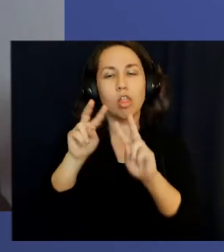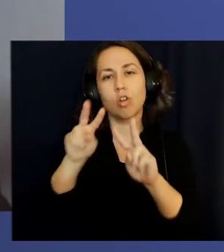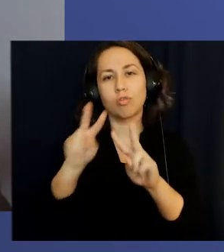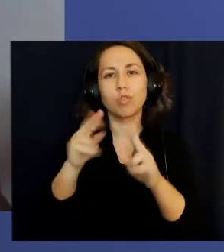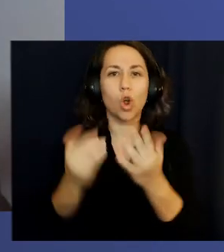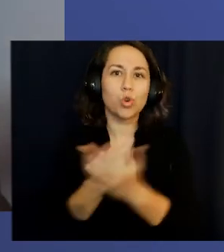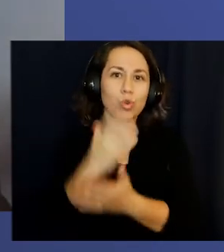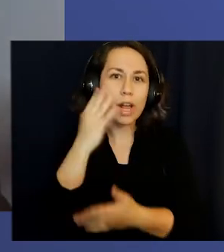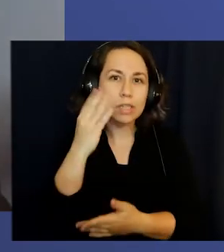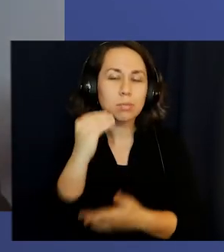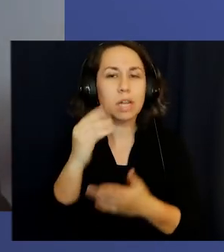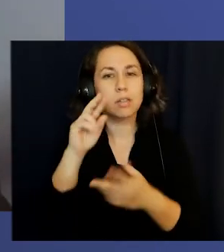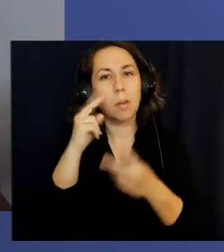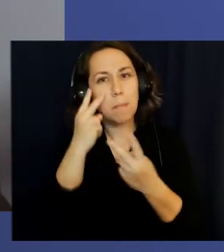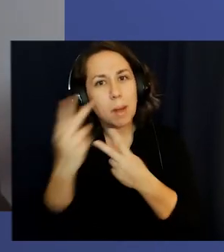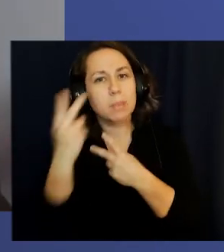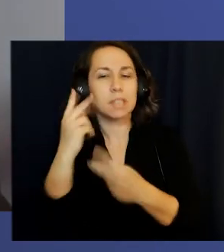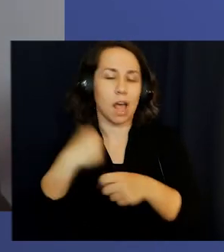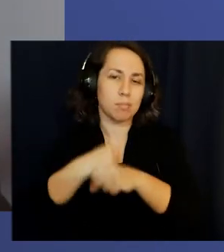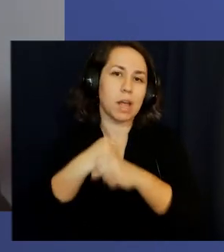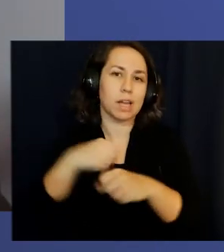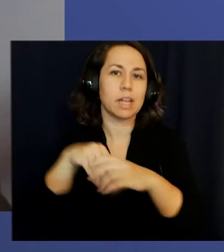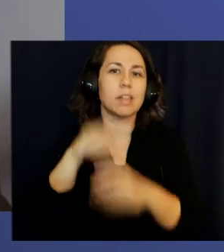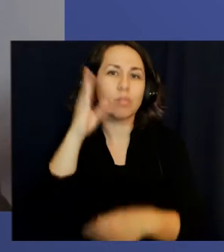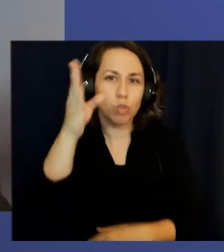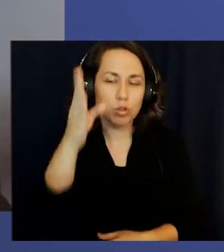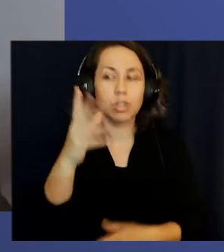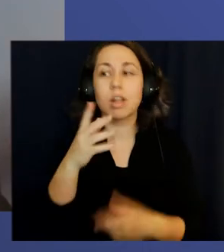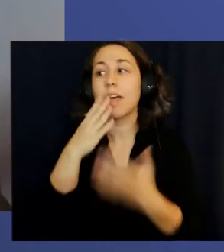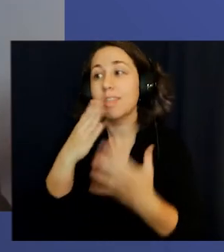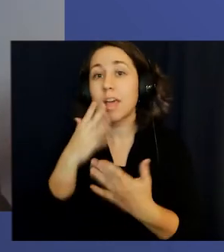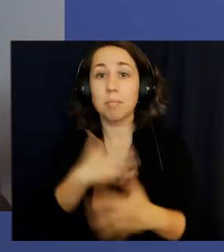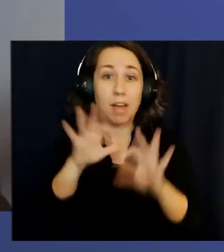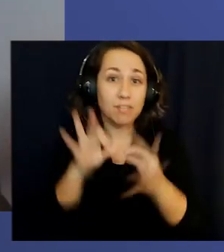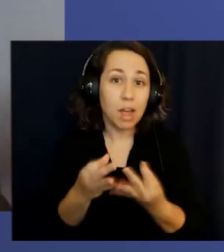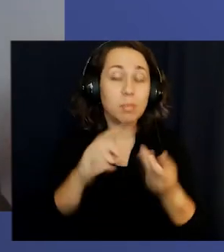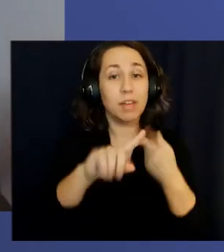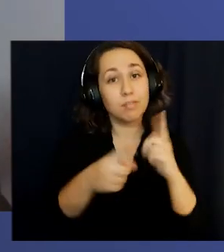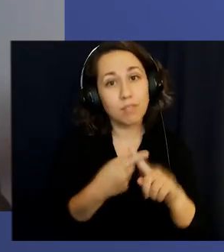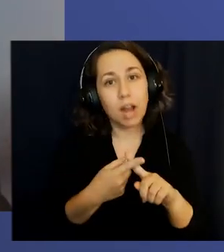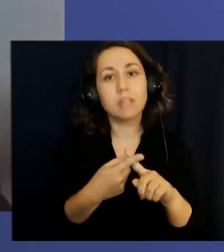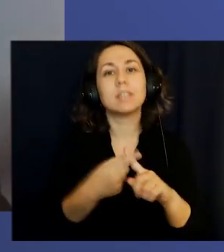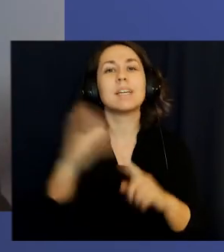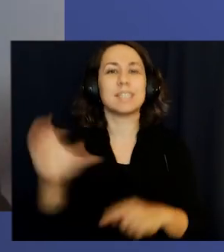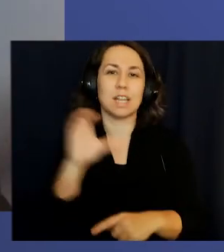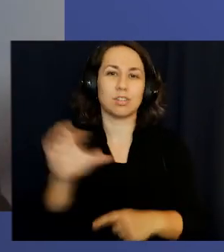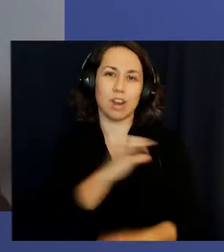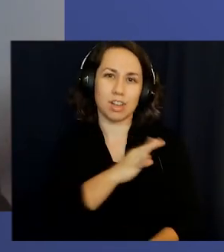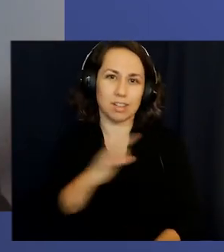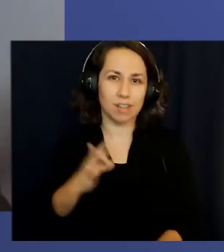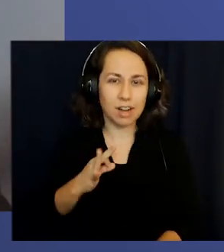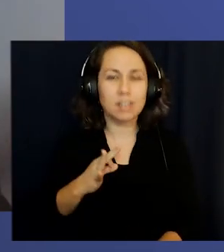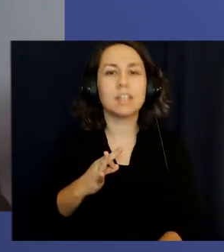Y gracias a mi familia, mis amigos y los maestros de Century y los mentores y personal.